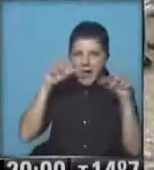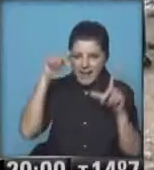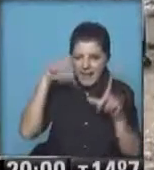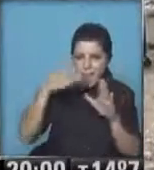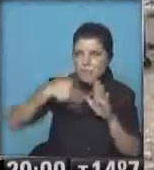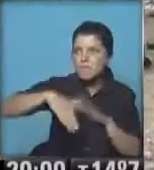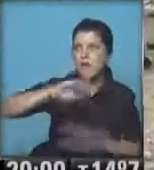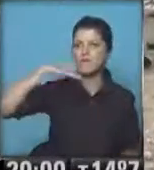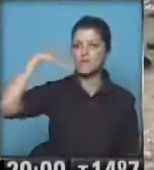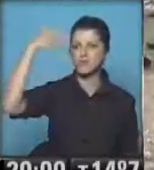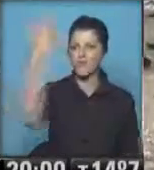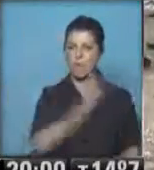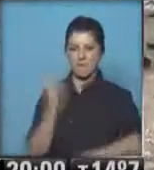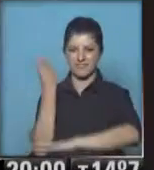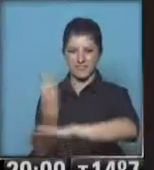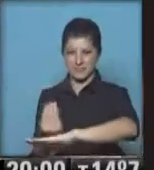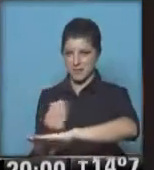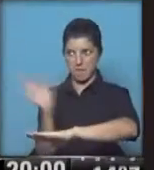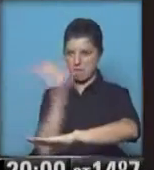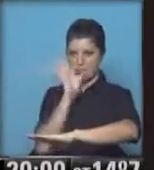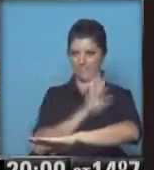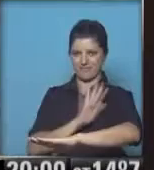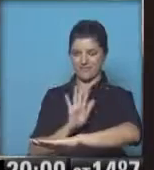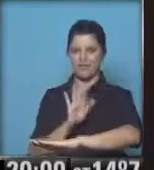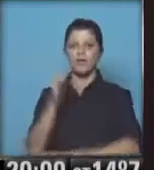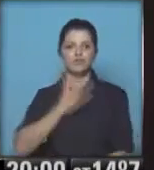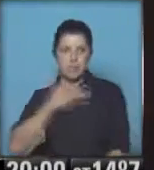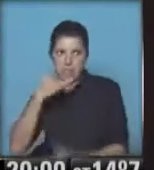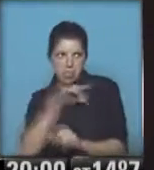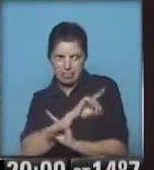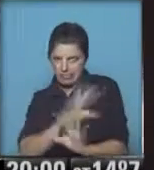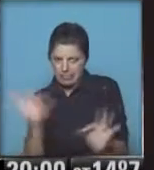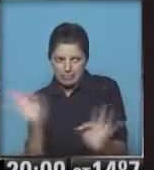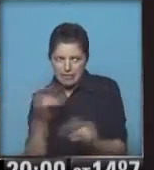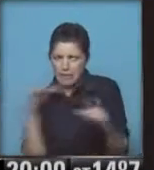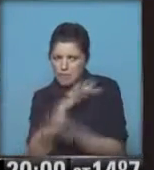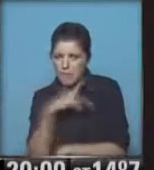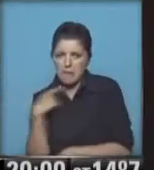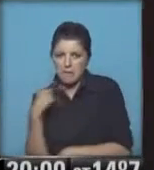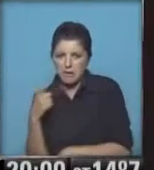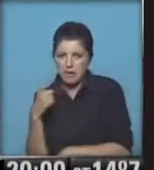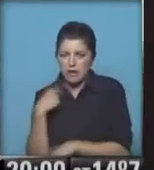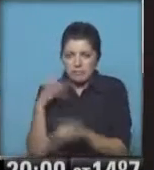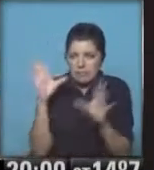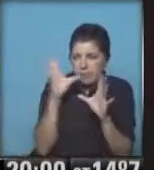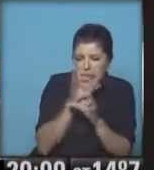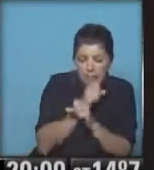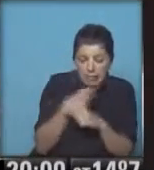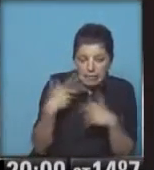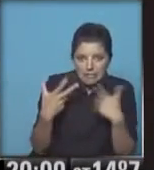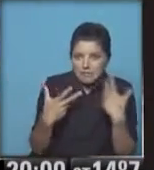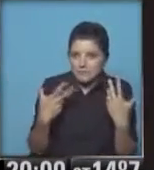un futuro presidente de Bolivia. Yo no entendía castellano. Era aymara cerrado.